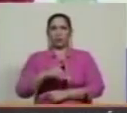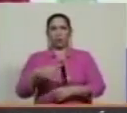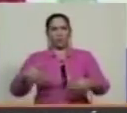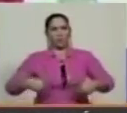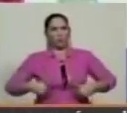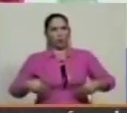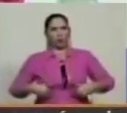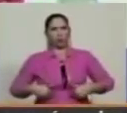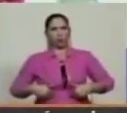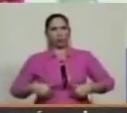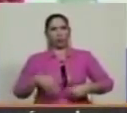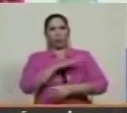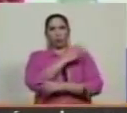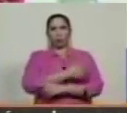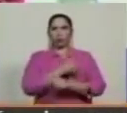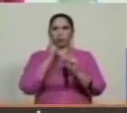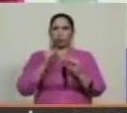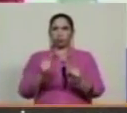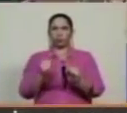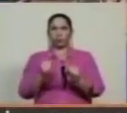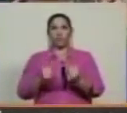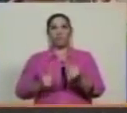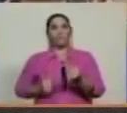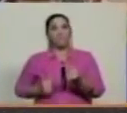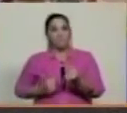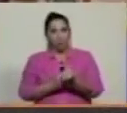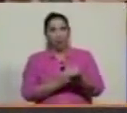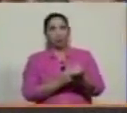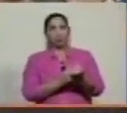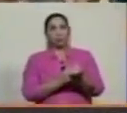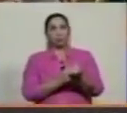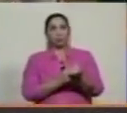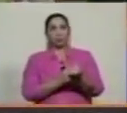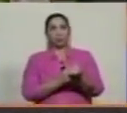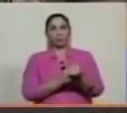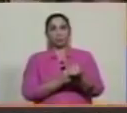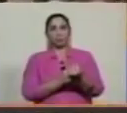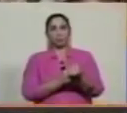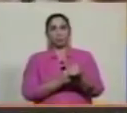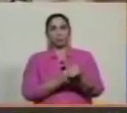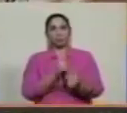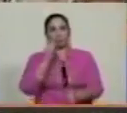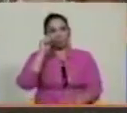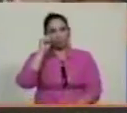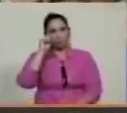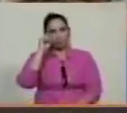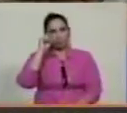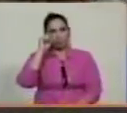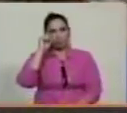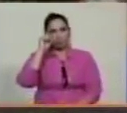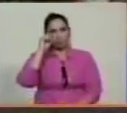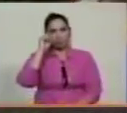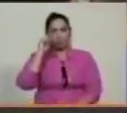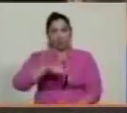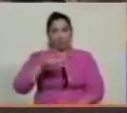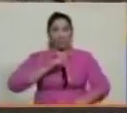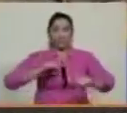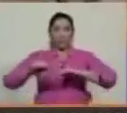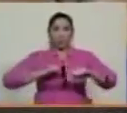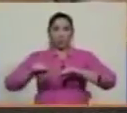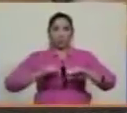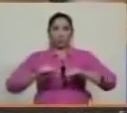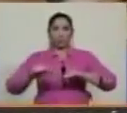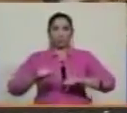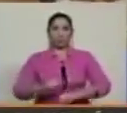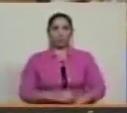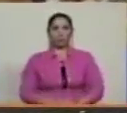solidez? En la base, en la base. Por eso estos movimientos, a